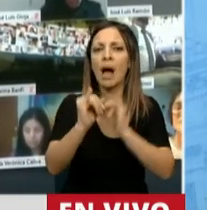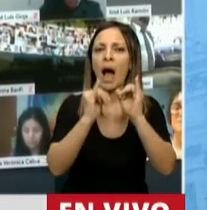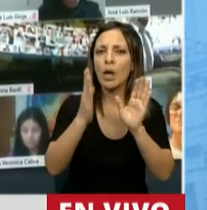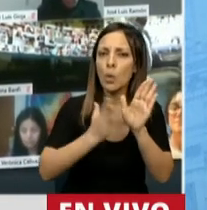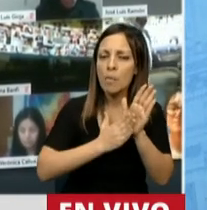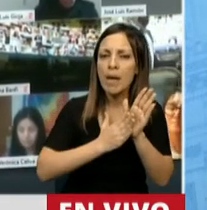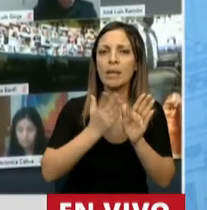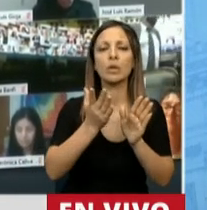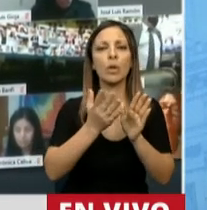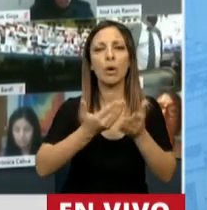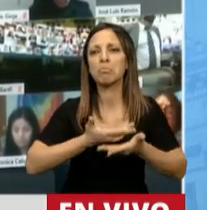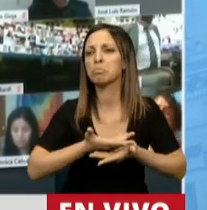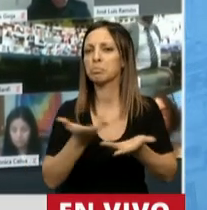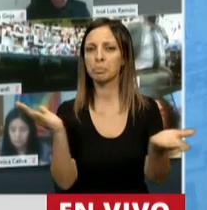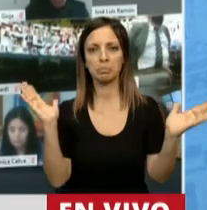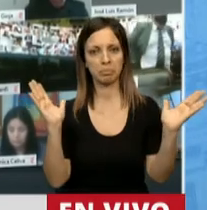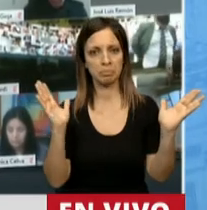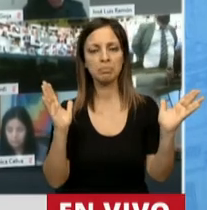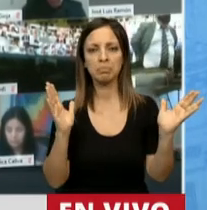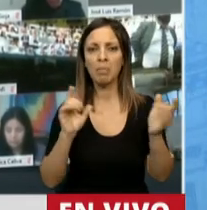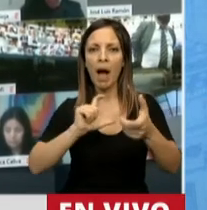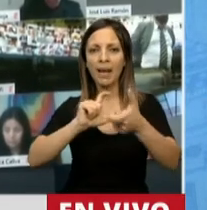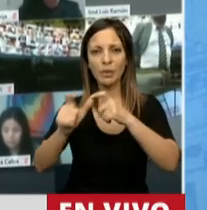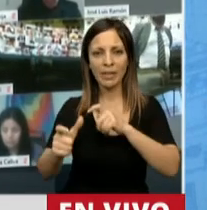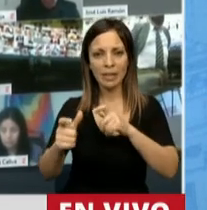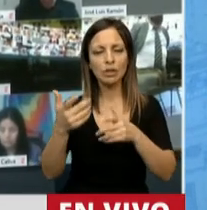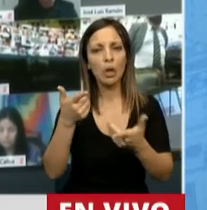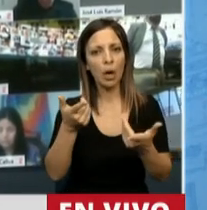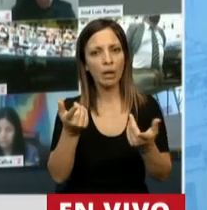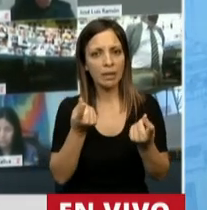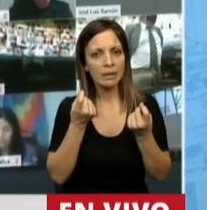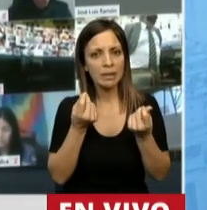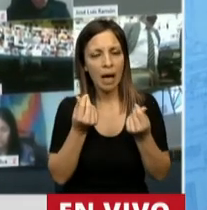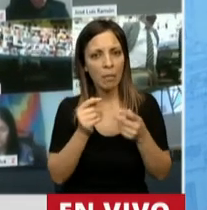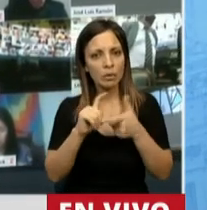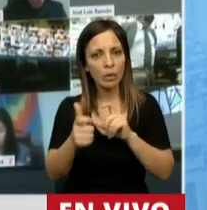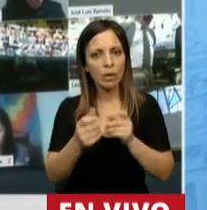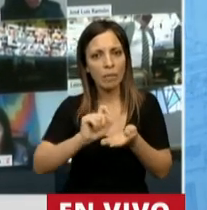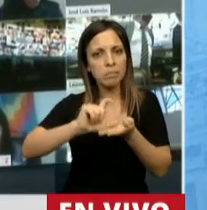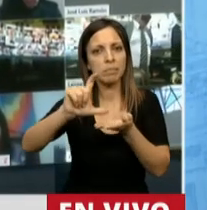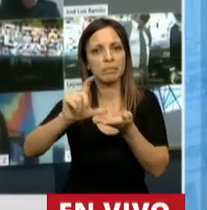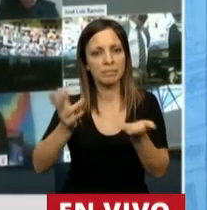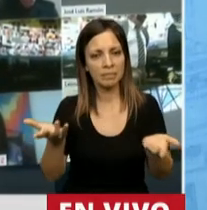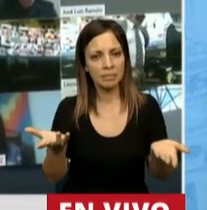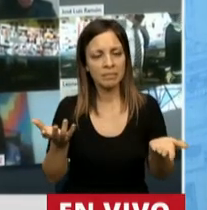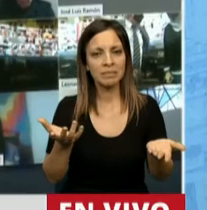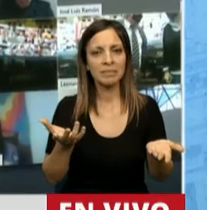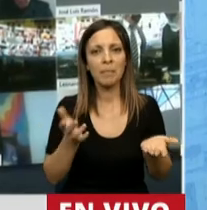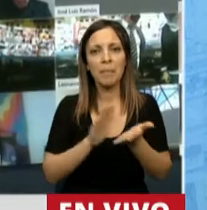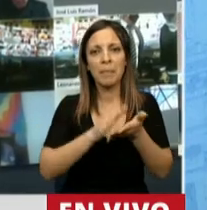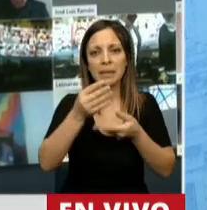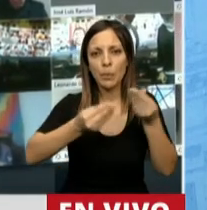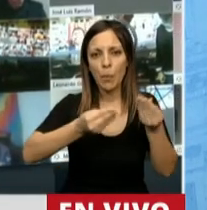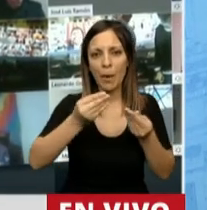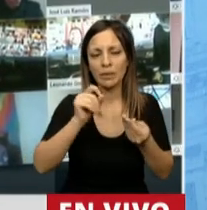manifestando abiertamente en el recinto sobre la reparación, que es realmente histórica que en materia de